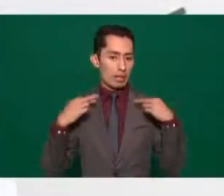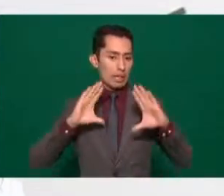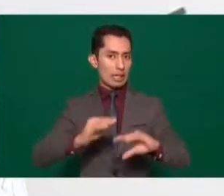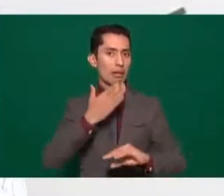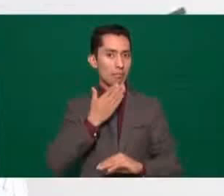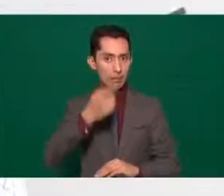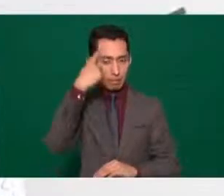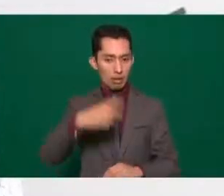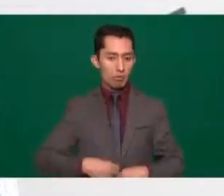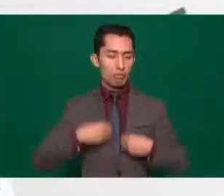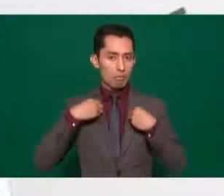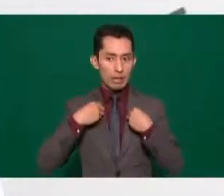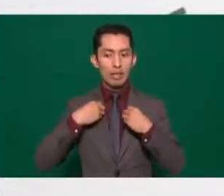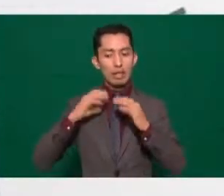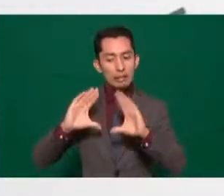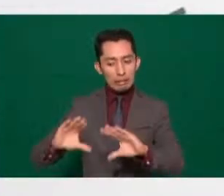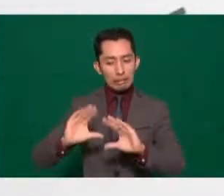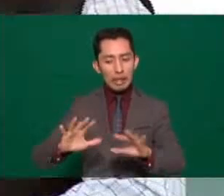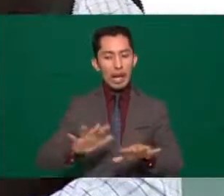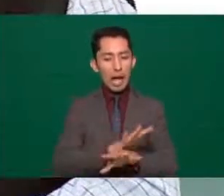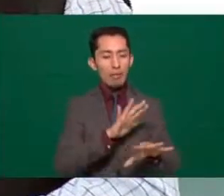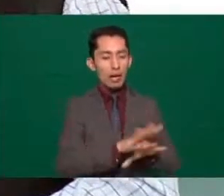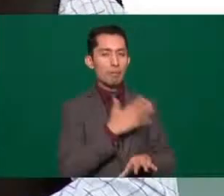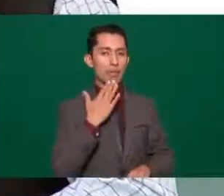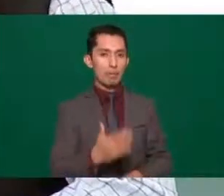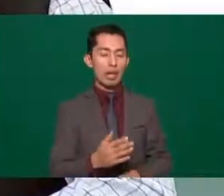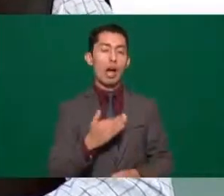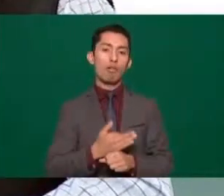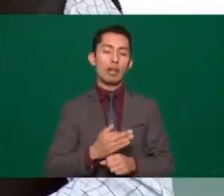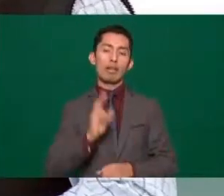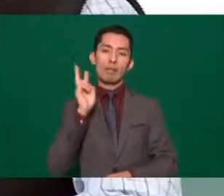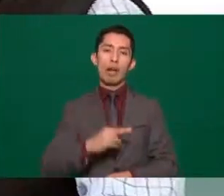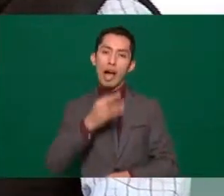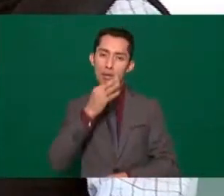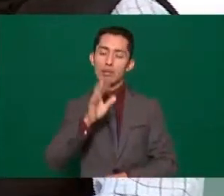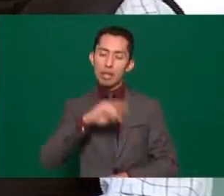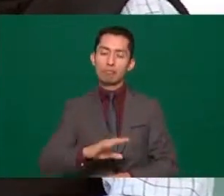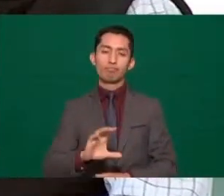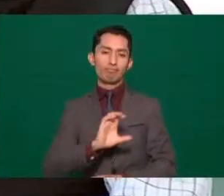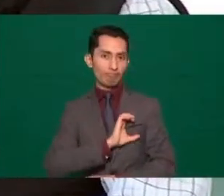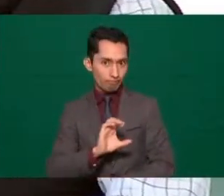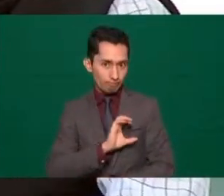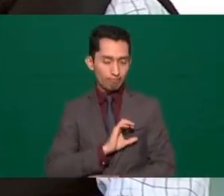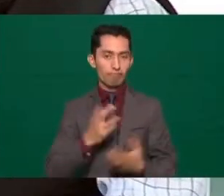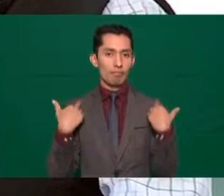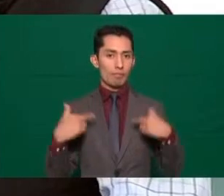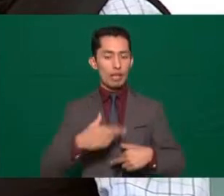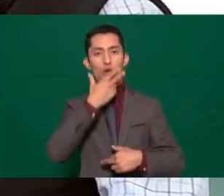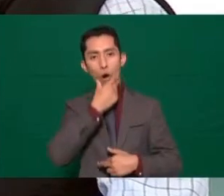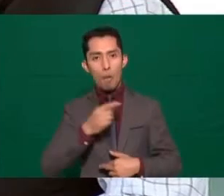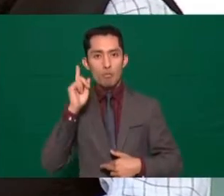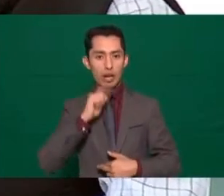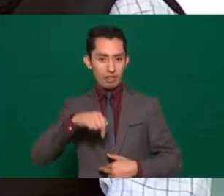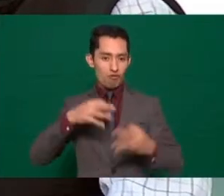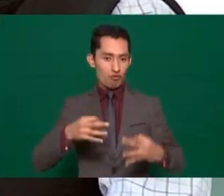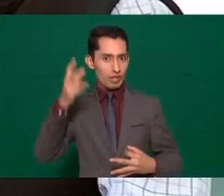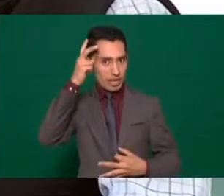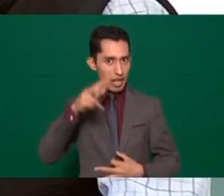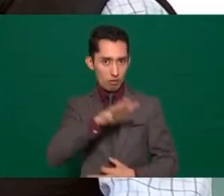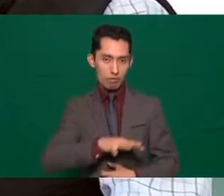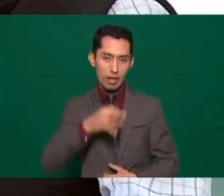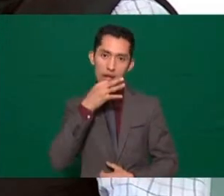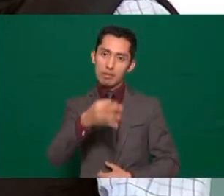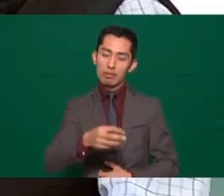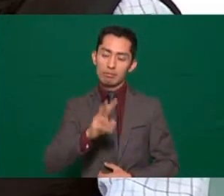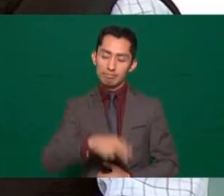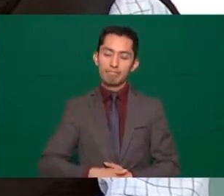Y desde aquí mi saludo y mi aprecio a las maestras y a los maestros de Hidalgo. Es por eso que